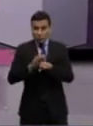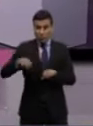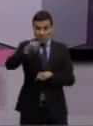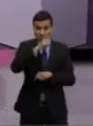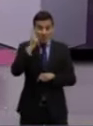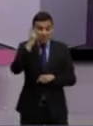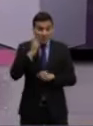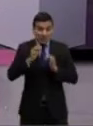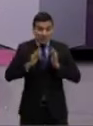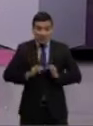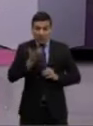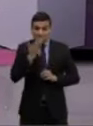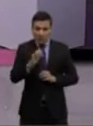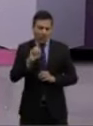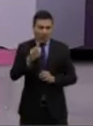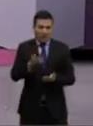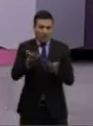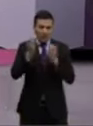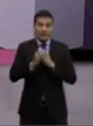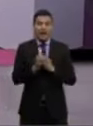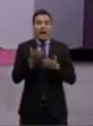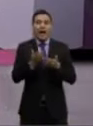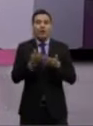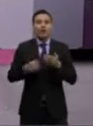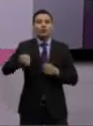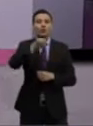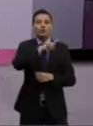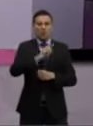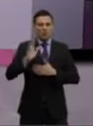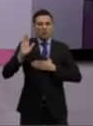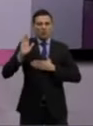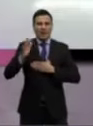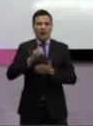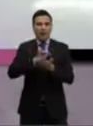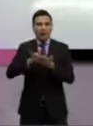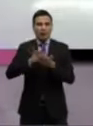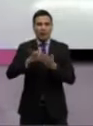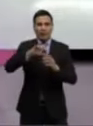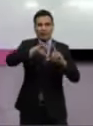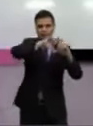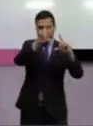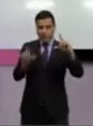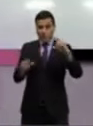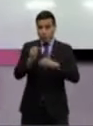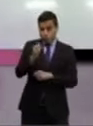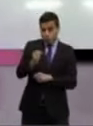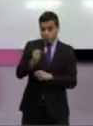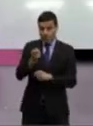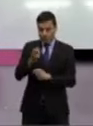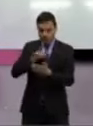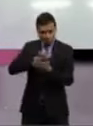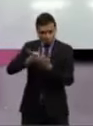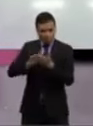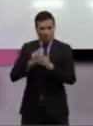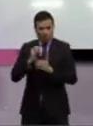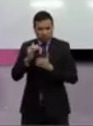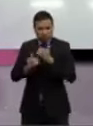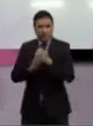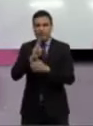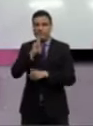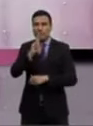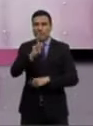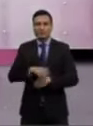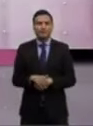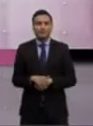Hoy que tenemos una promesa de invertirle al sur del país, al desarrollo de los mexicanos, y es una realidad. Tan solo con